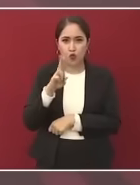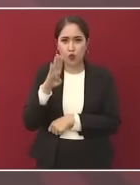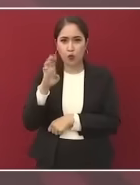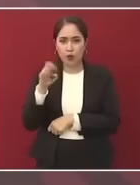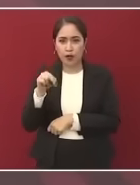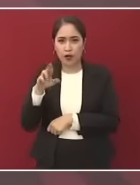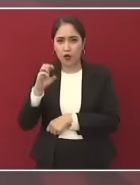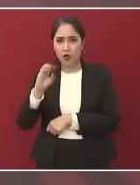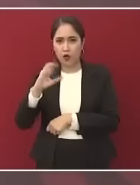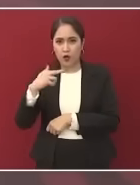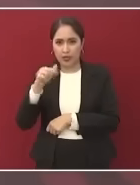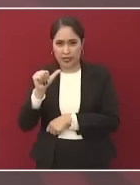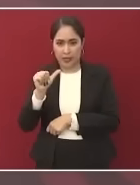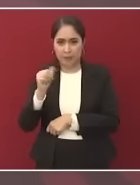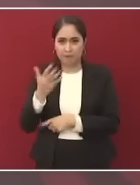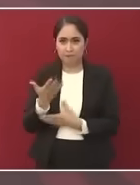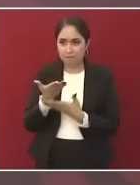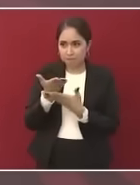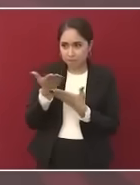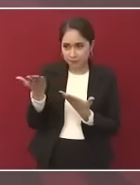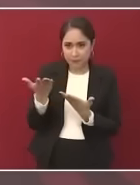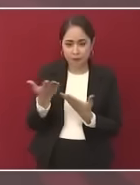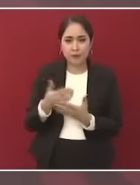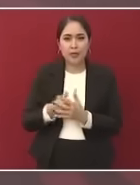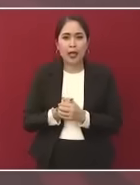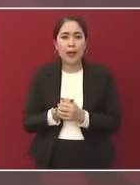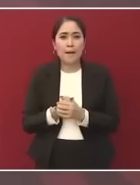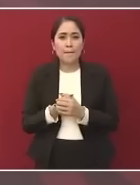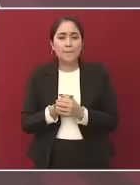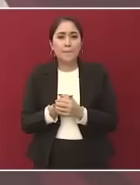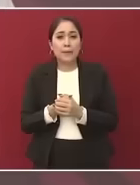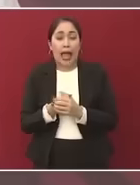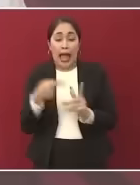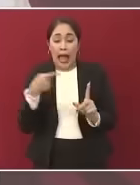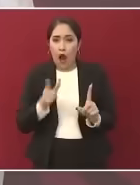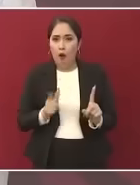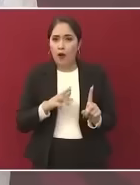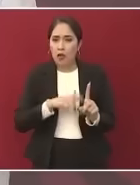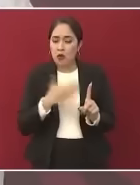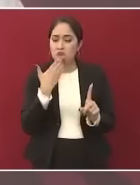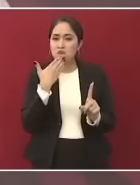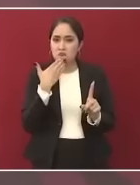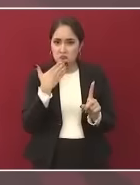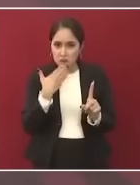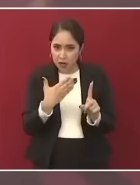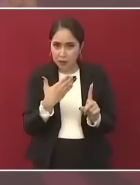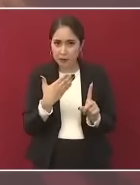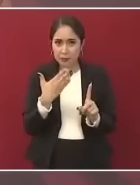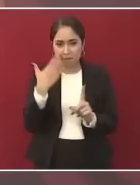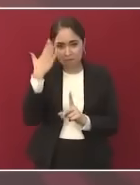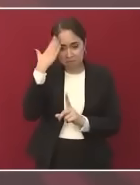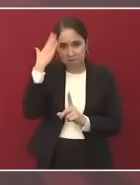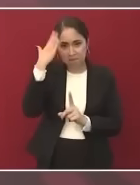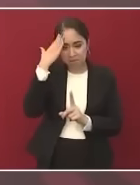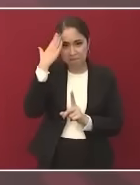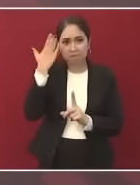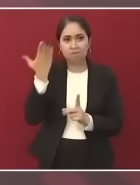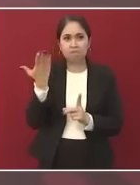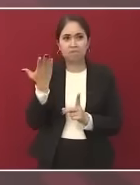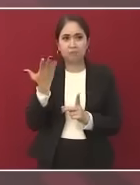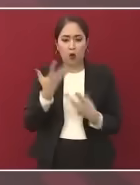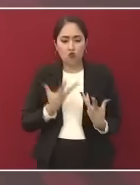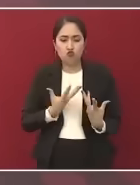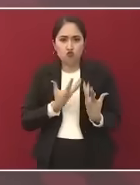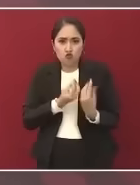administración regrese a la tierra del capo al que dice respetar y se niega a llamarle chapo para decirle Don Joaquín Guzmán no era Y